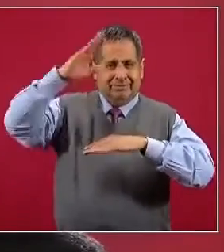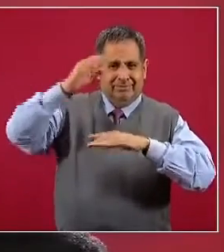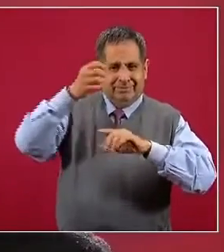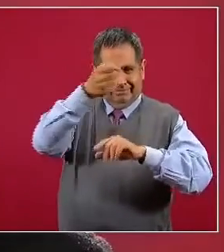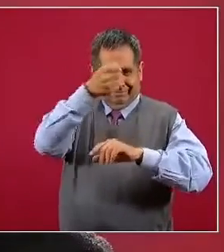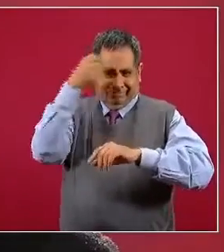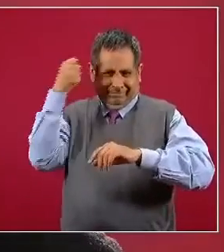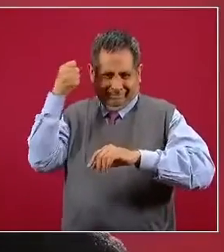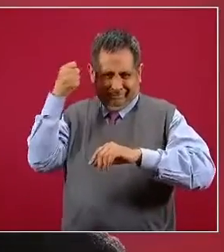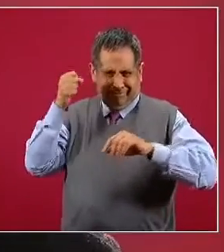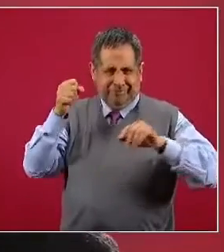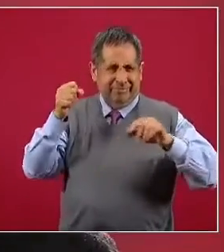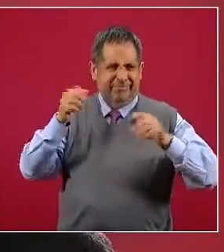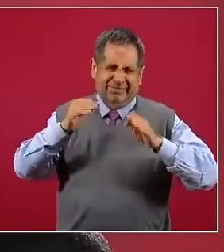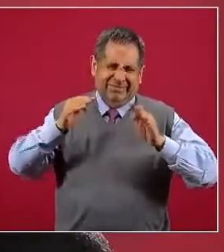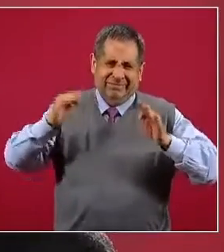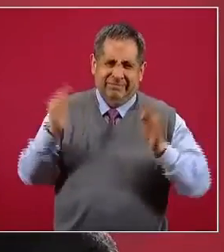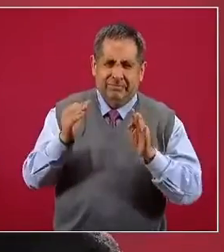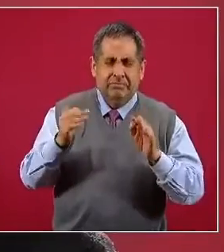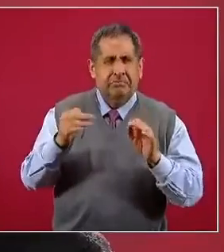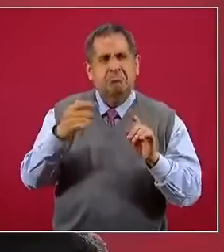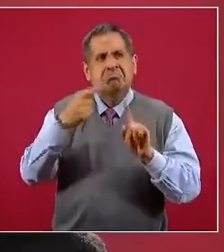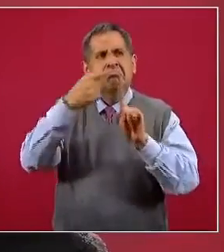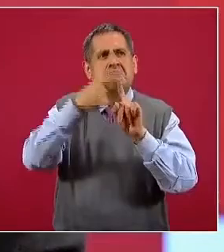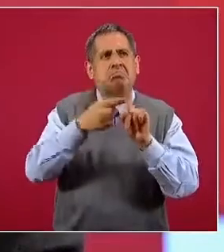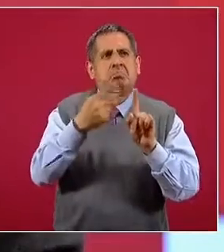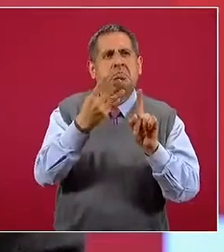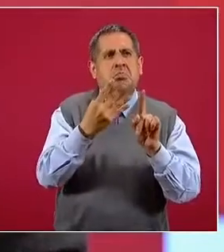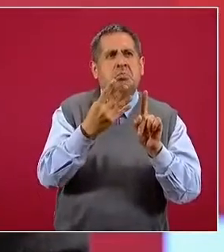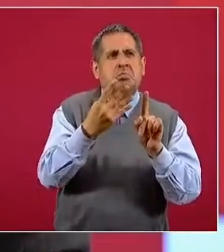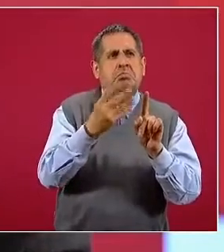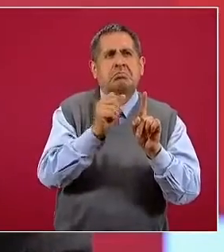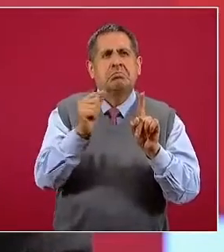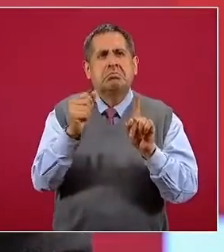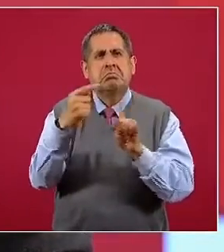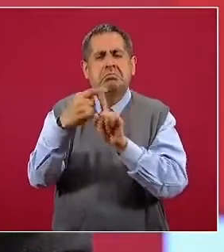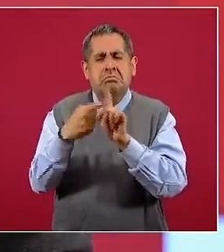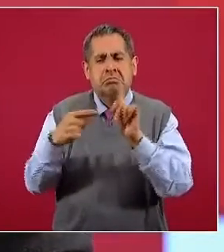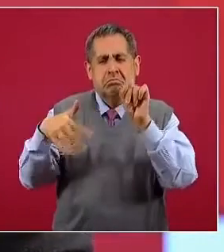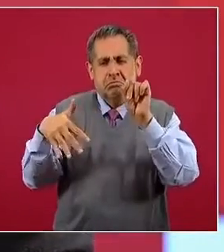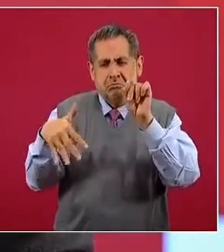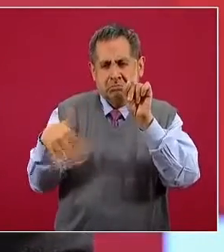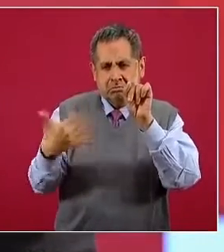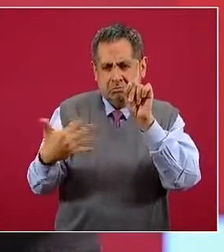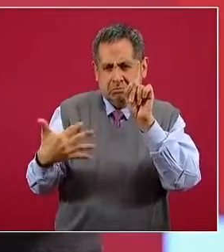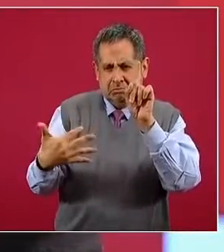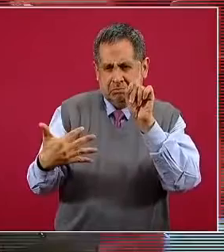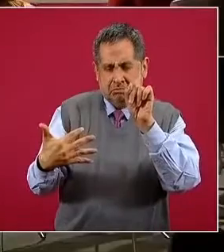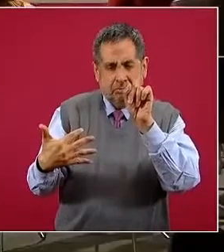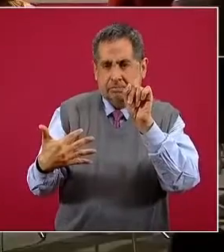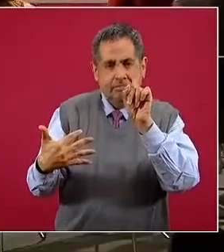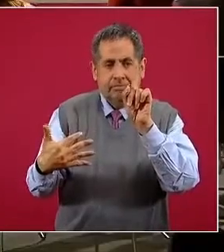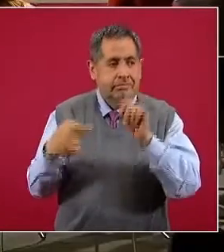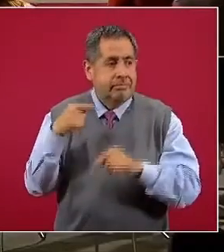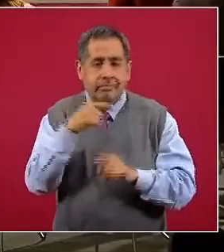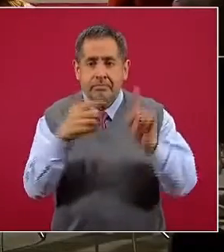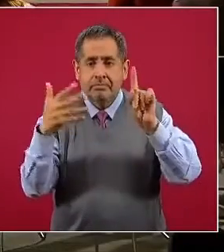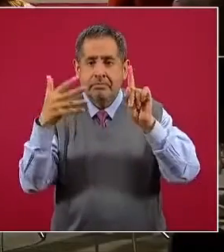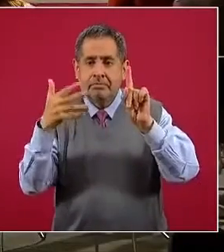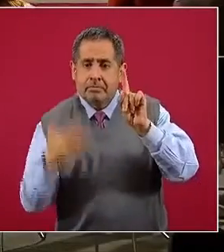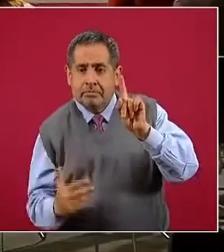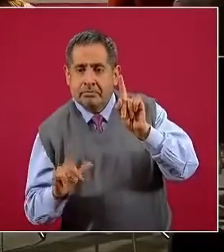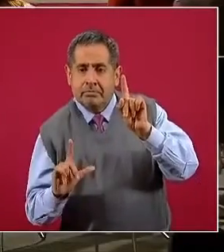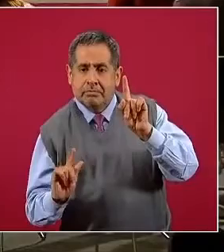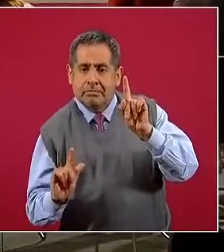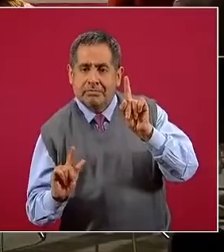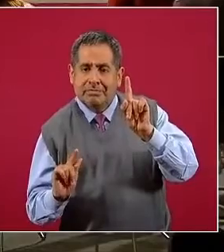una temperatura de entre menos 4 y hasta menos 15 grados centígrados. Pero aquí estamos hablando de menos 70, estamos